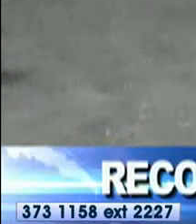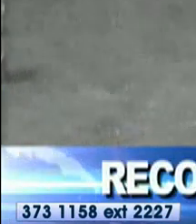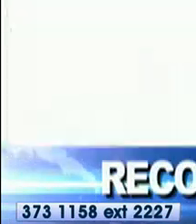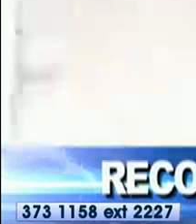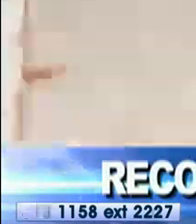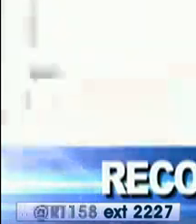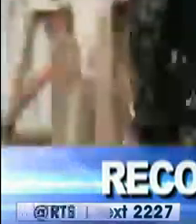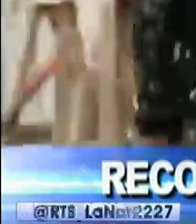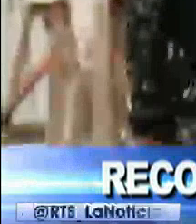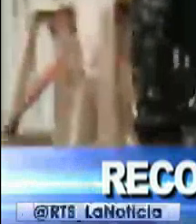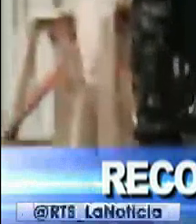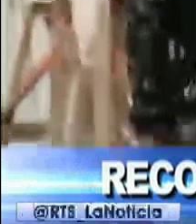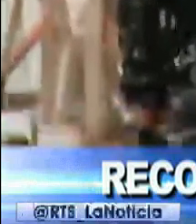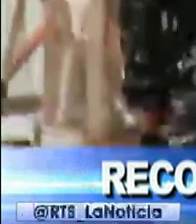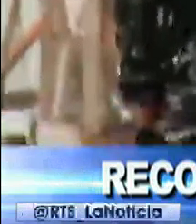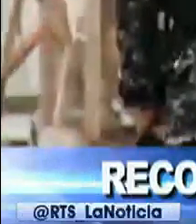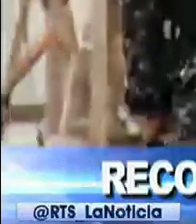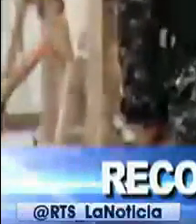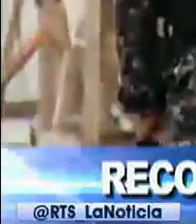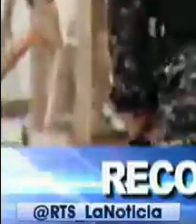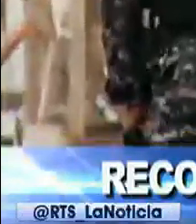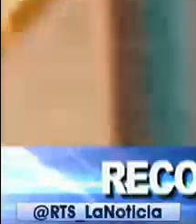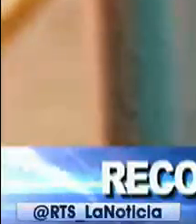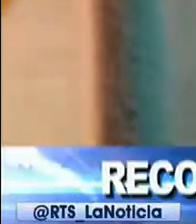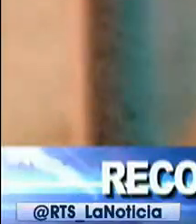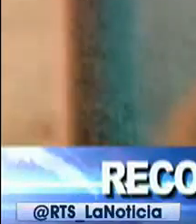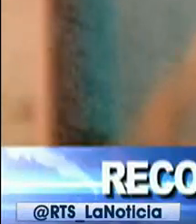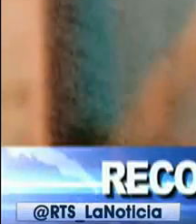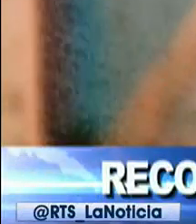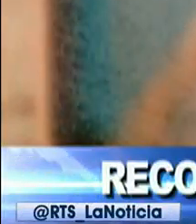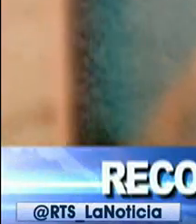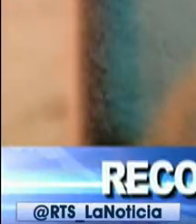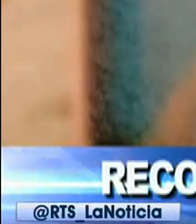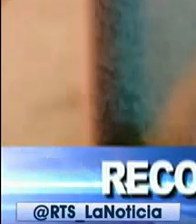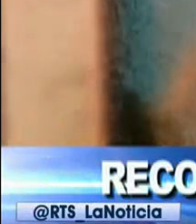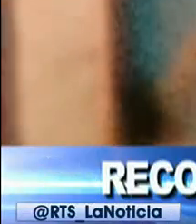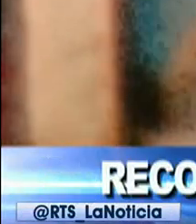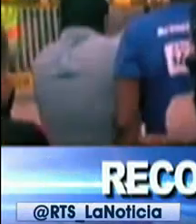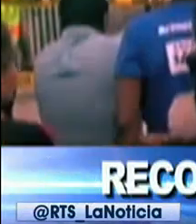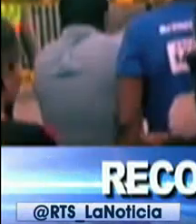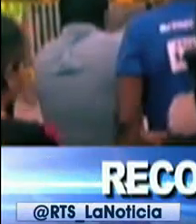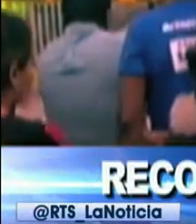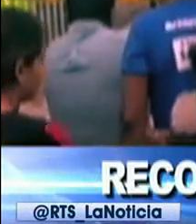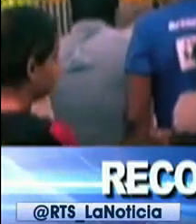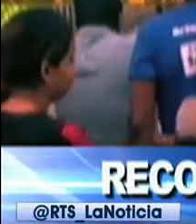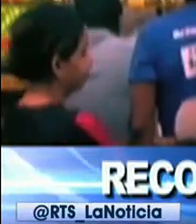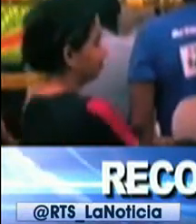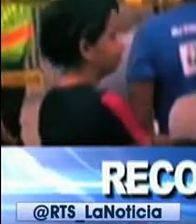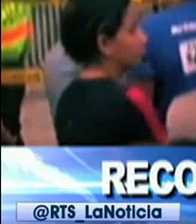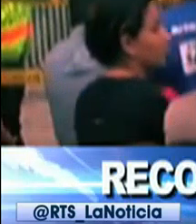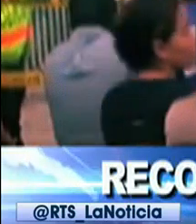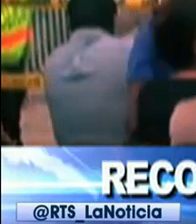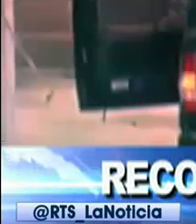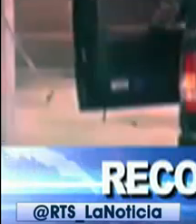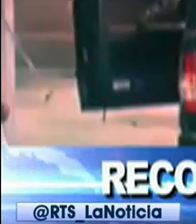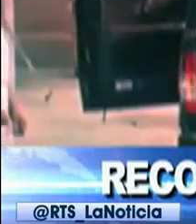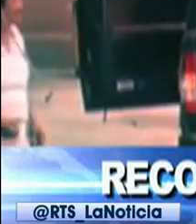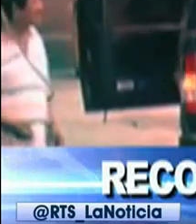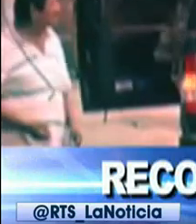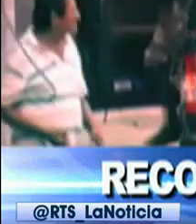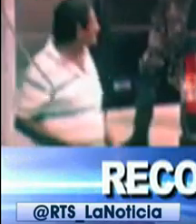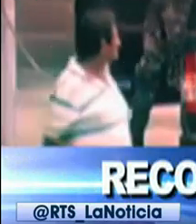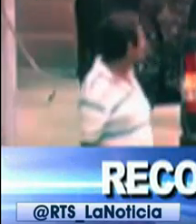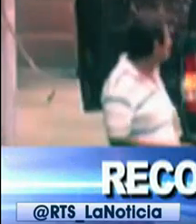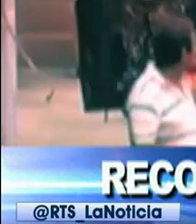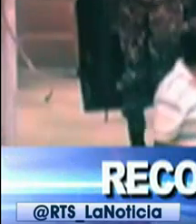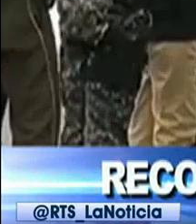se realizó la reconstrucción de los hechos del asesinato de una madre y sus cuatro hijos. Les diremos qué datos aportó el